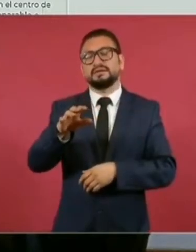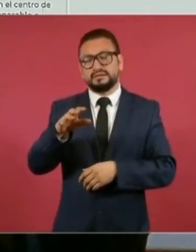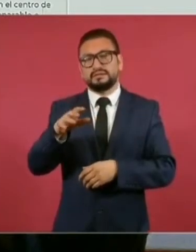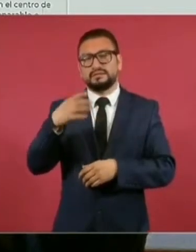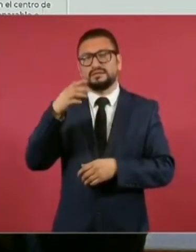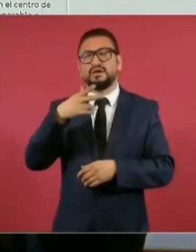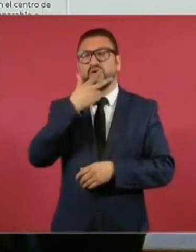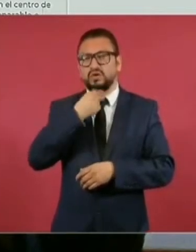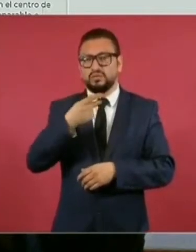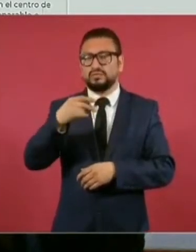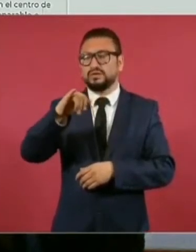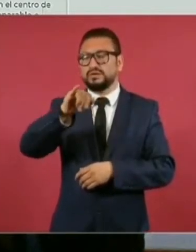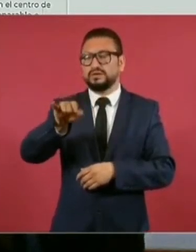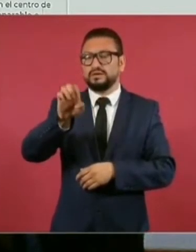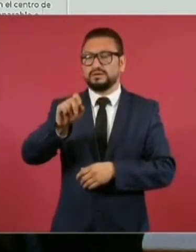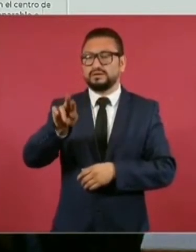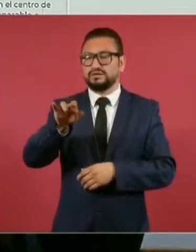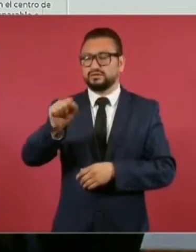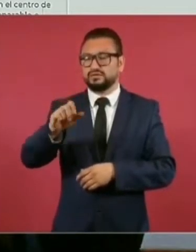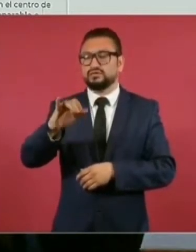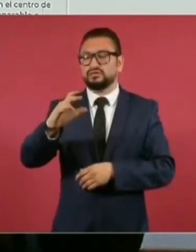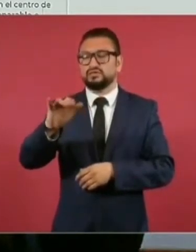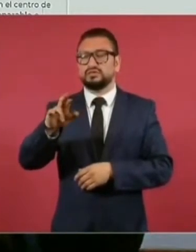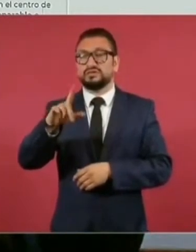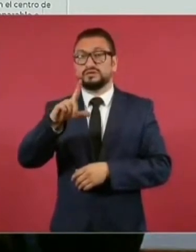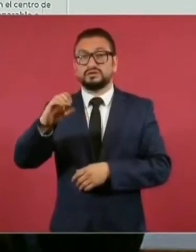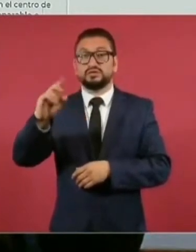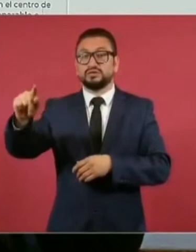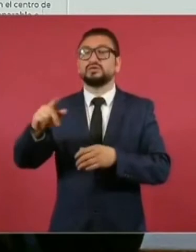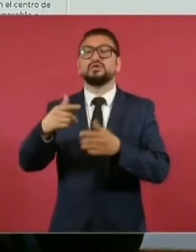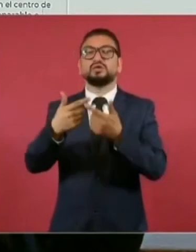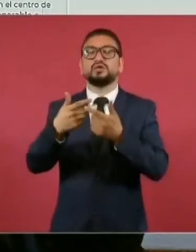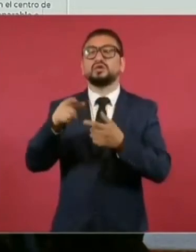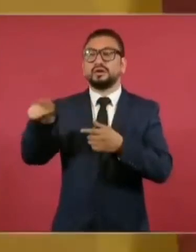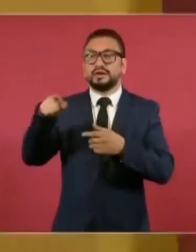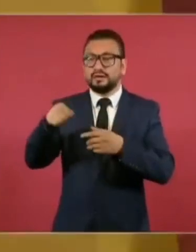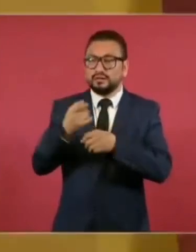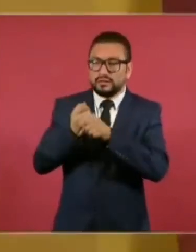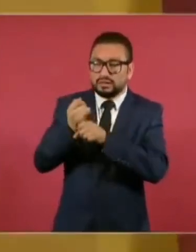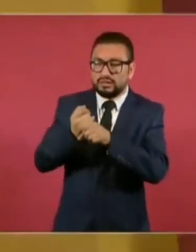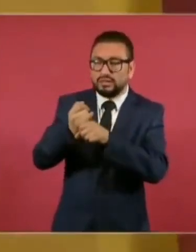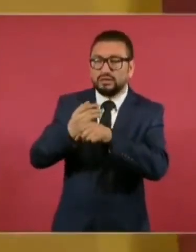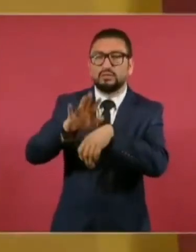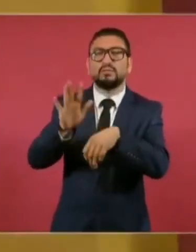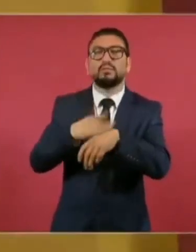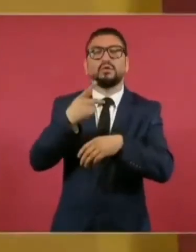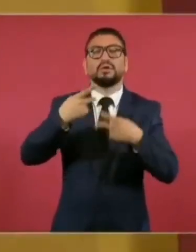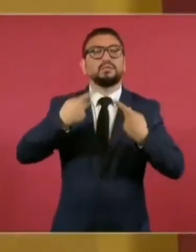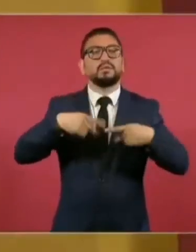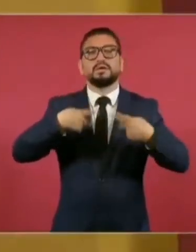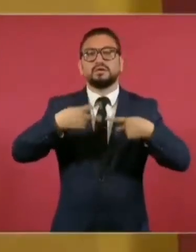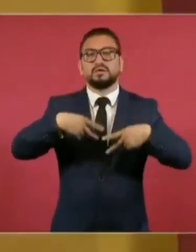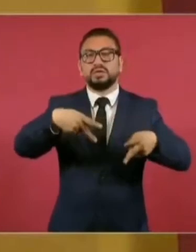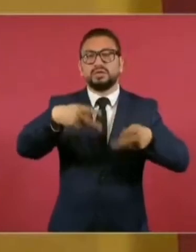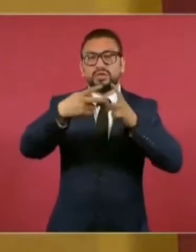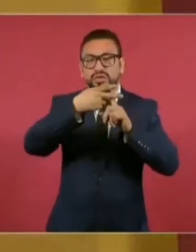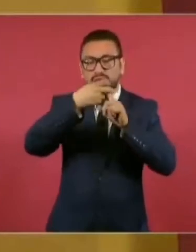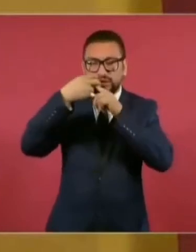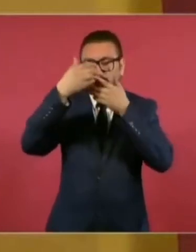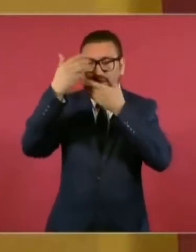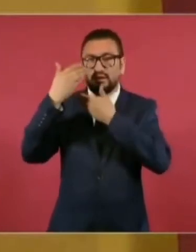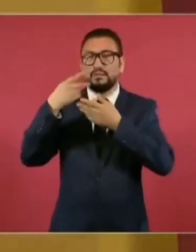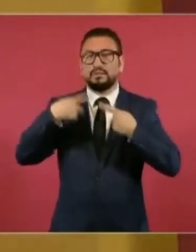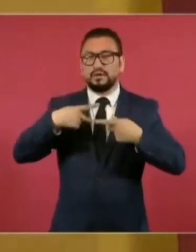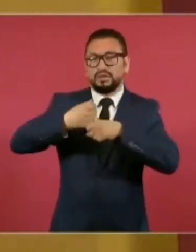el señor Jesús Murillo, que fue vinculado a proceso por delitos de desaparición forzada de personas